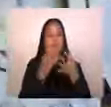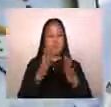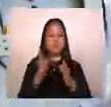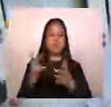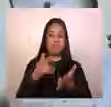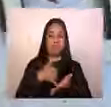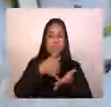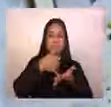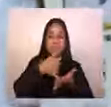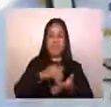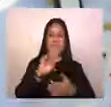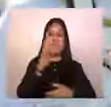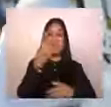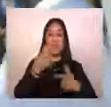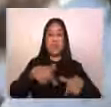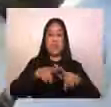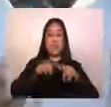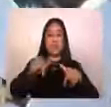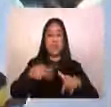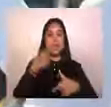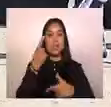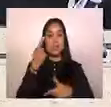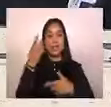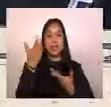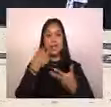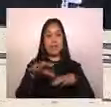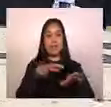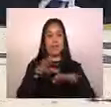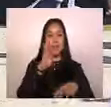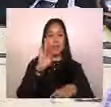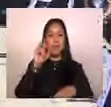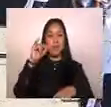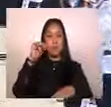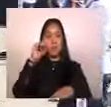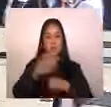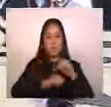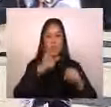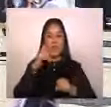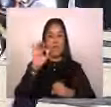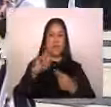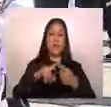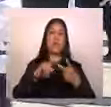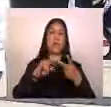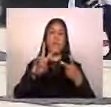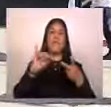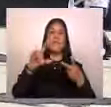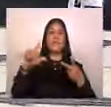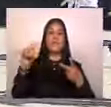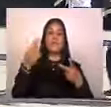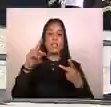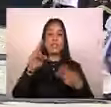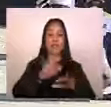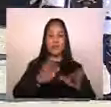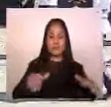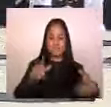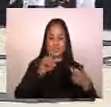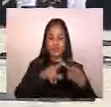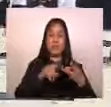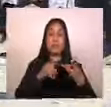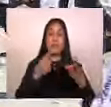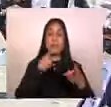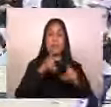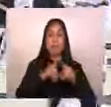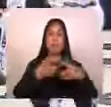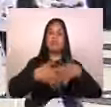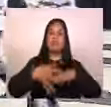Belén, segundo lugar en el evento Búfalos, segundo lugar en el evento Vía de los Niños, y fue anfitrión en el